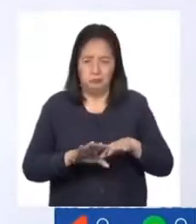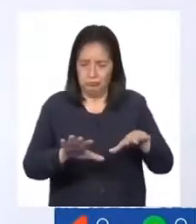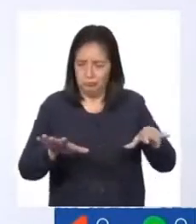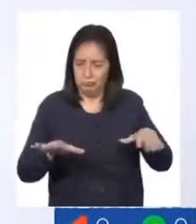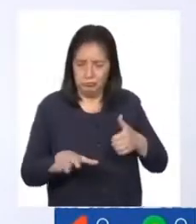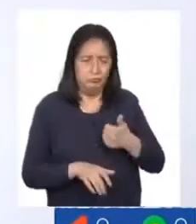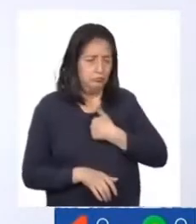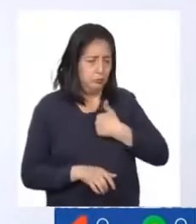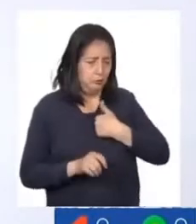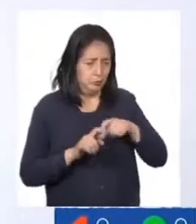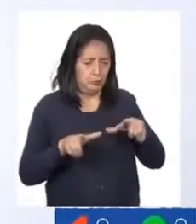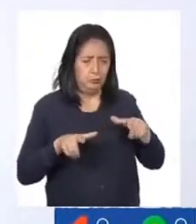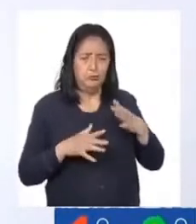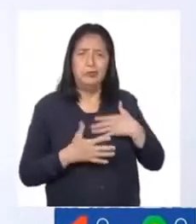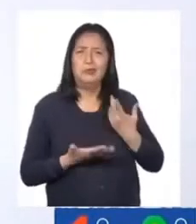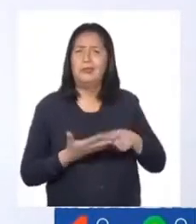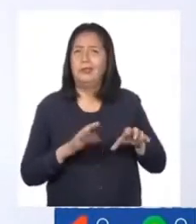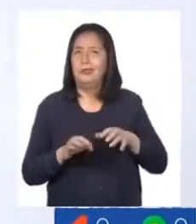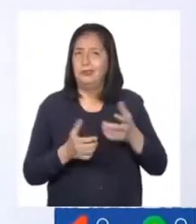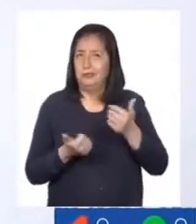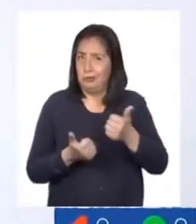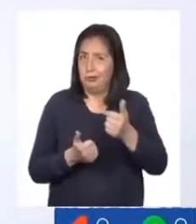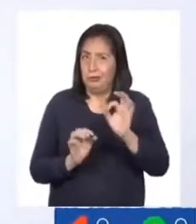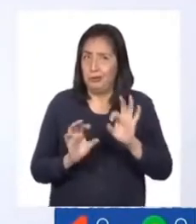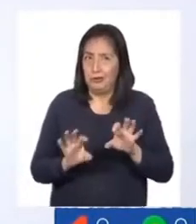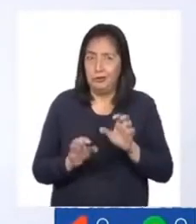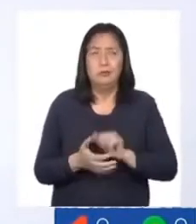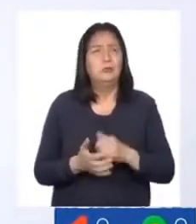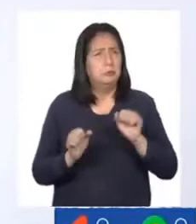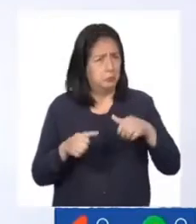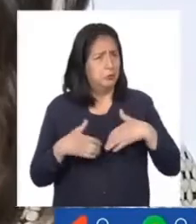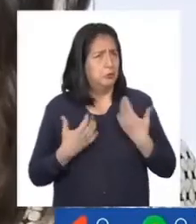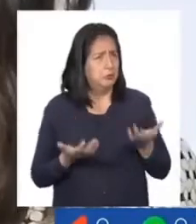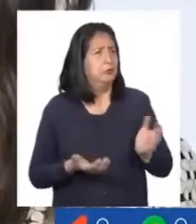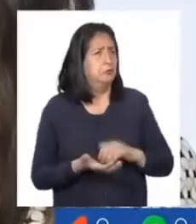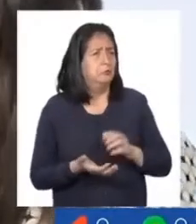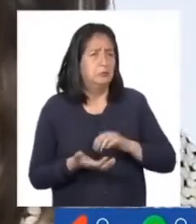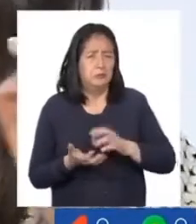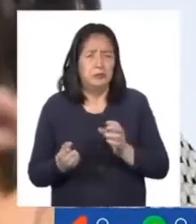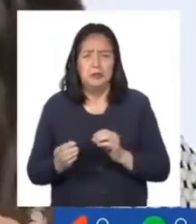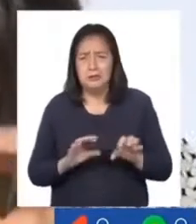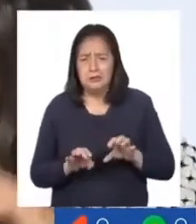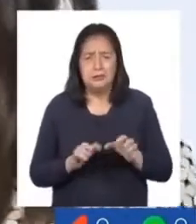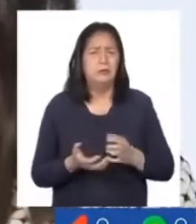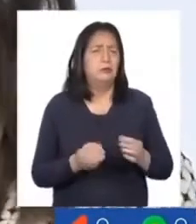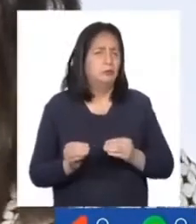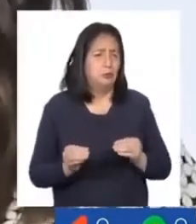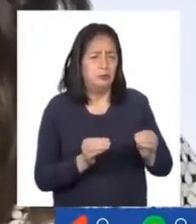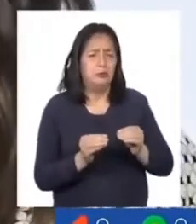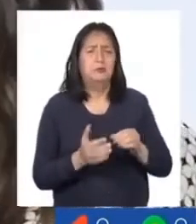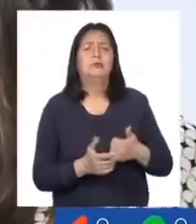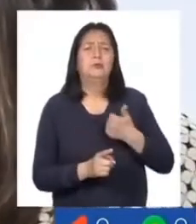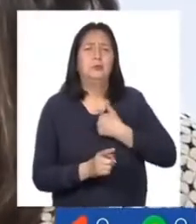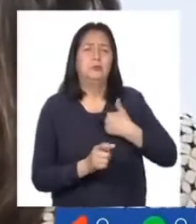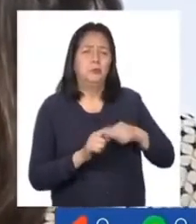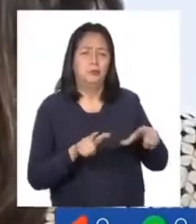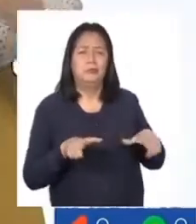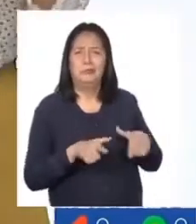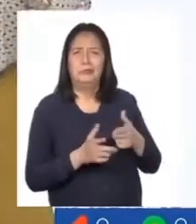espacio personal al realizar acciones geniales. Podemos seguir explorando con nuestros movimientos en nuestro espacio